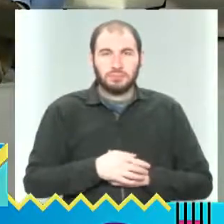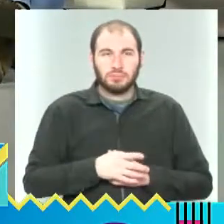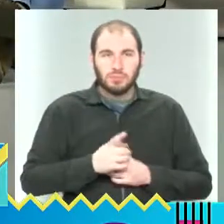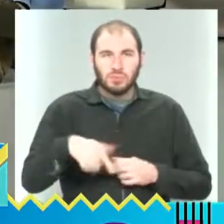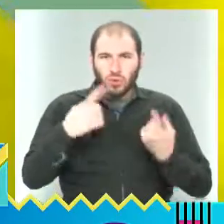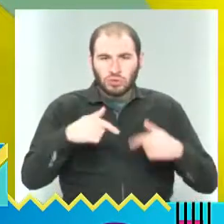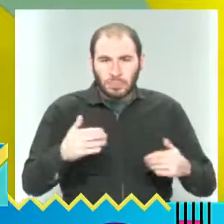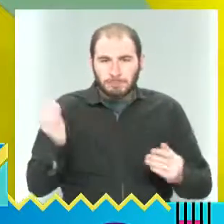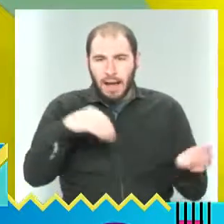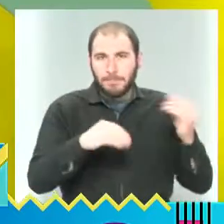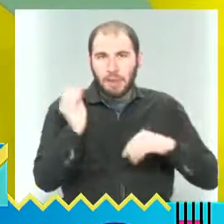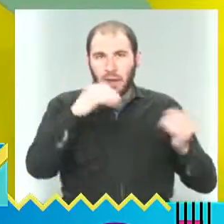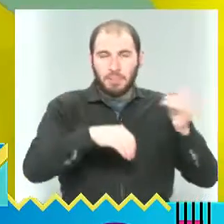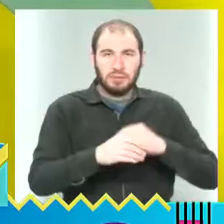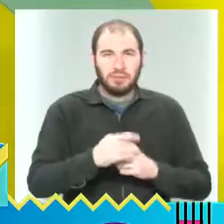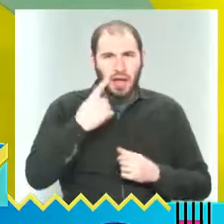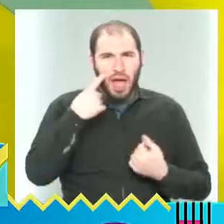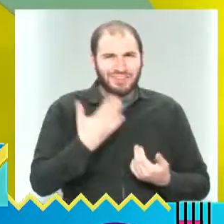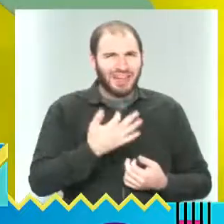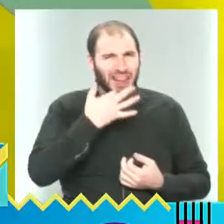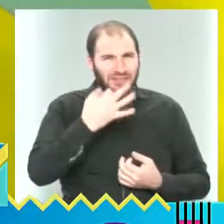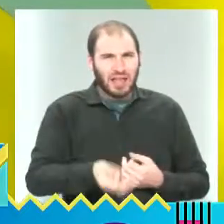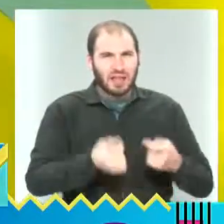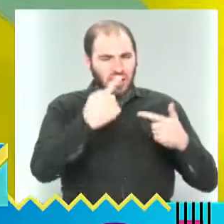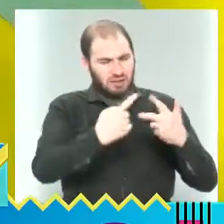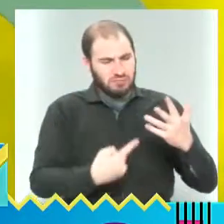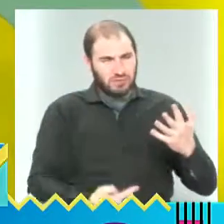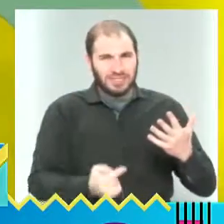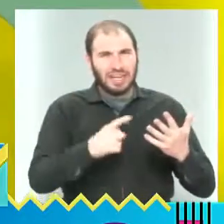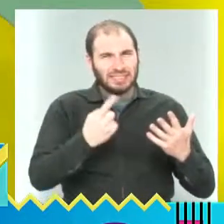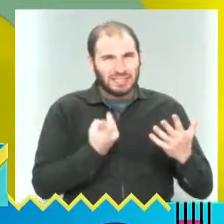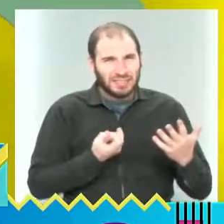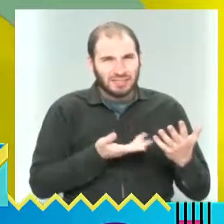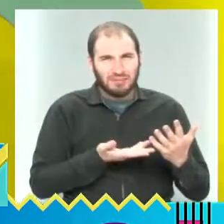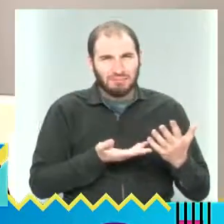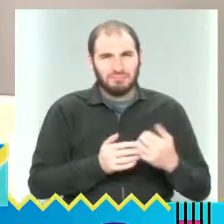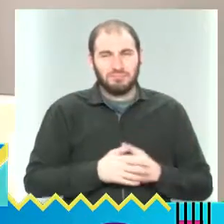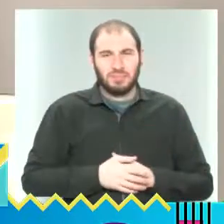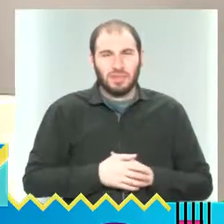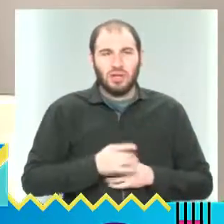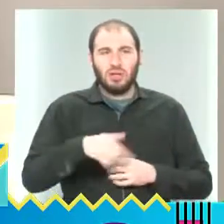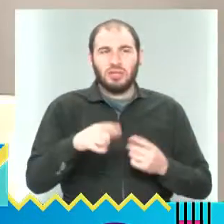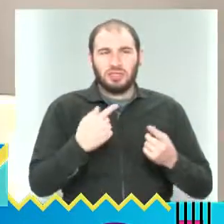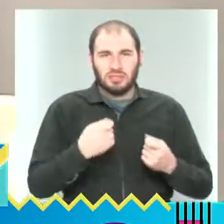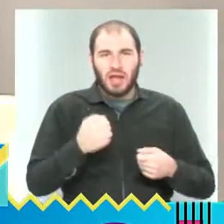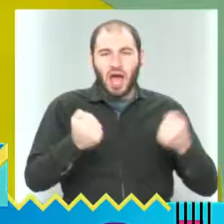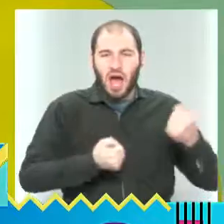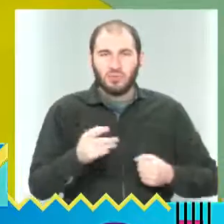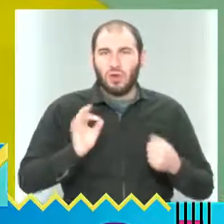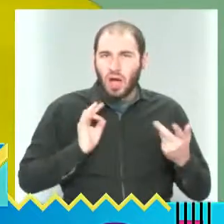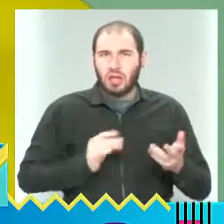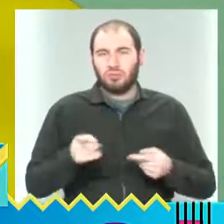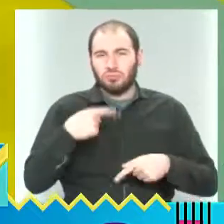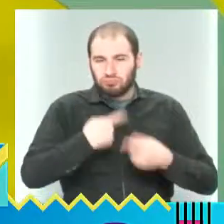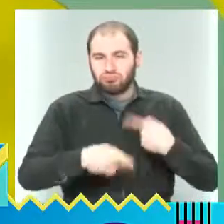más cosas. Entonces uno tiene que evaluar si realmente esas cosas son necesarias, si las necesita, si necesitamos cambiar de auto todos los